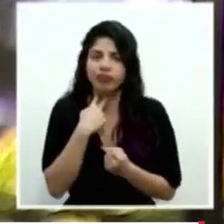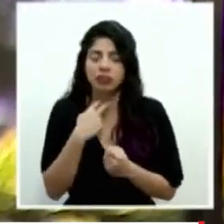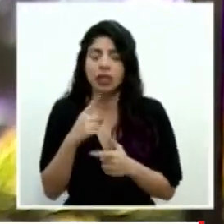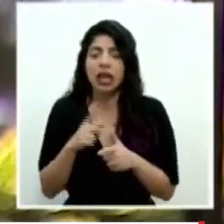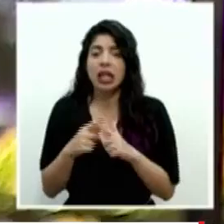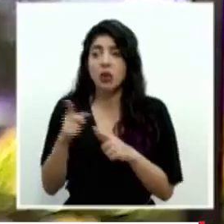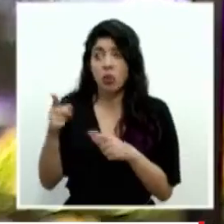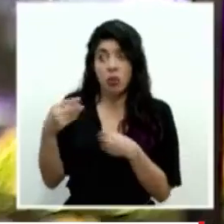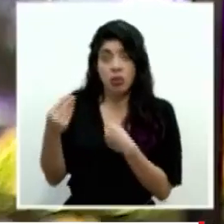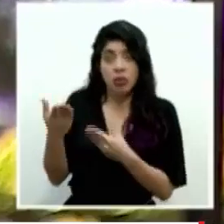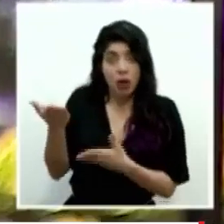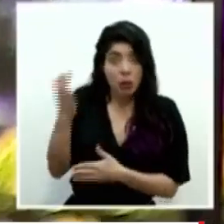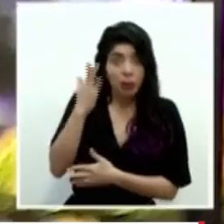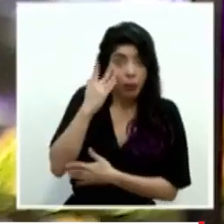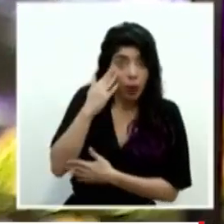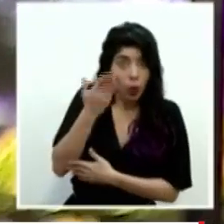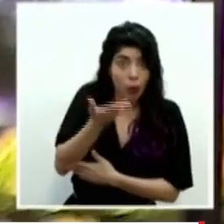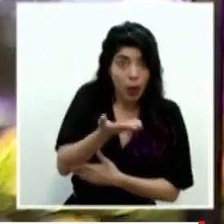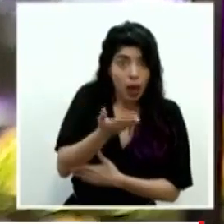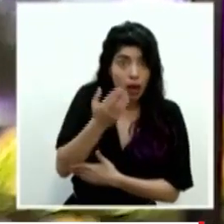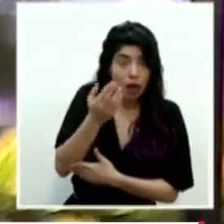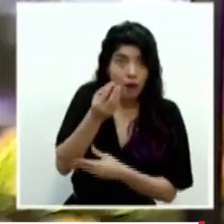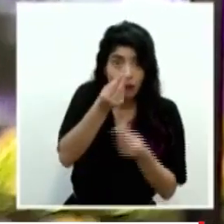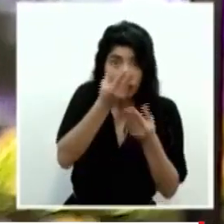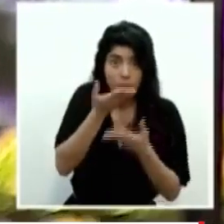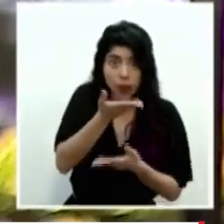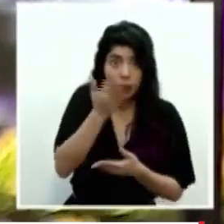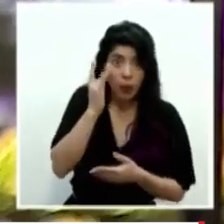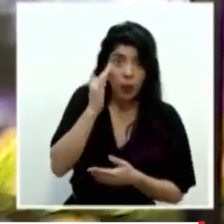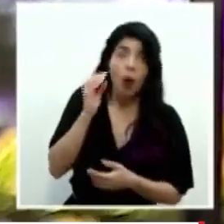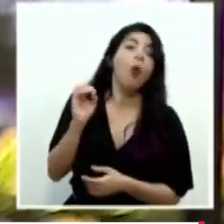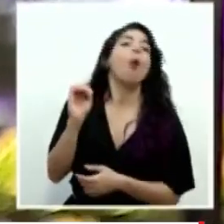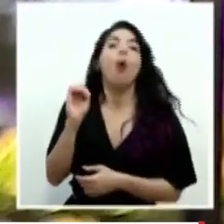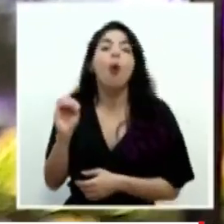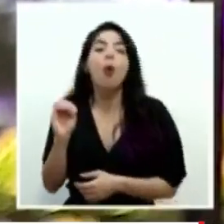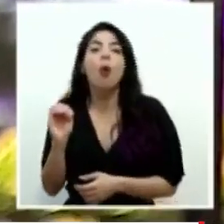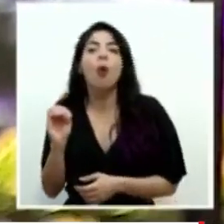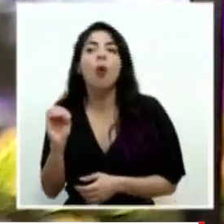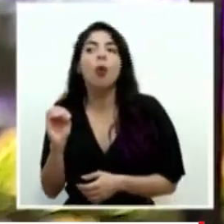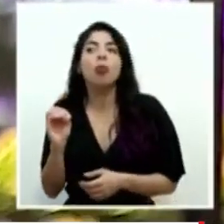si esto le genera algún tipo de preocupación o si más bien,